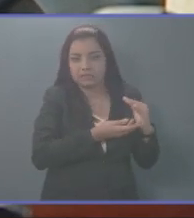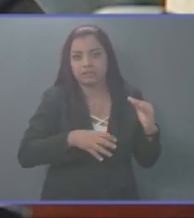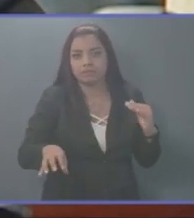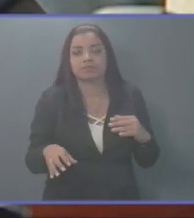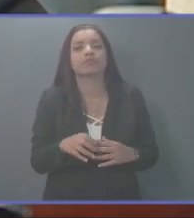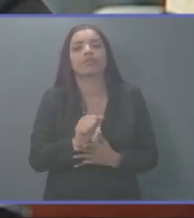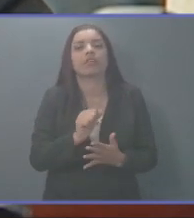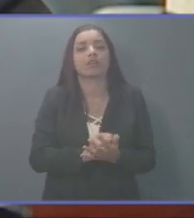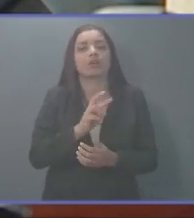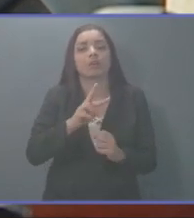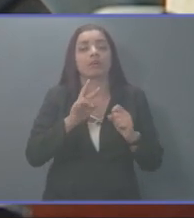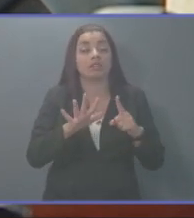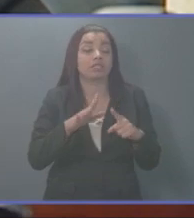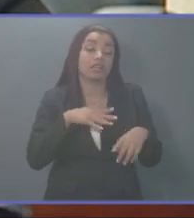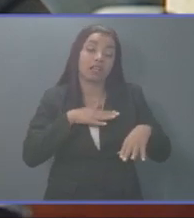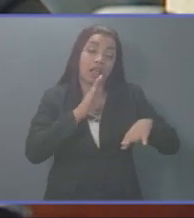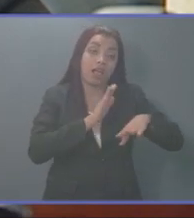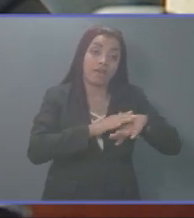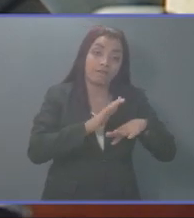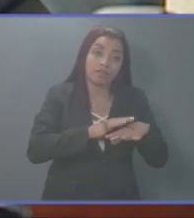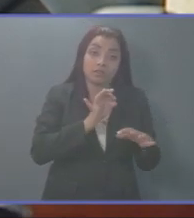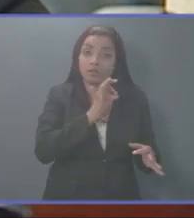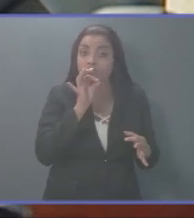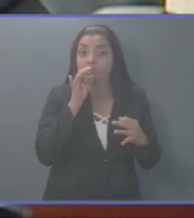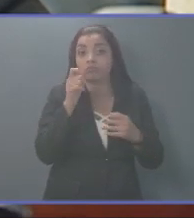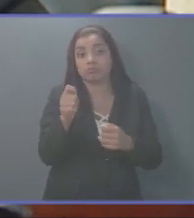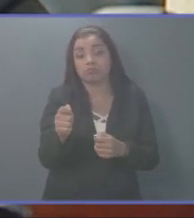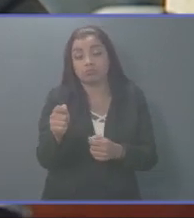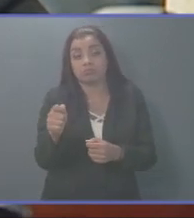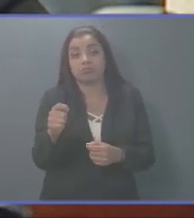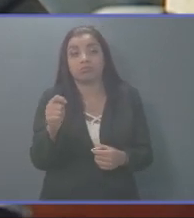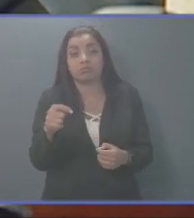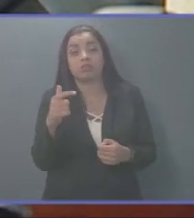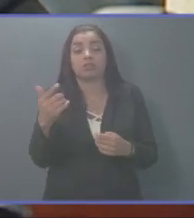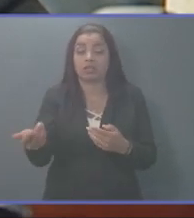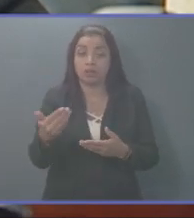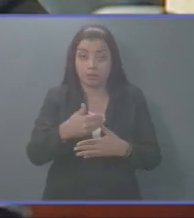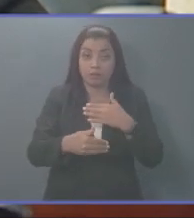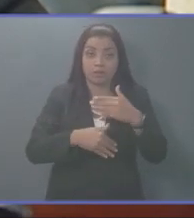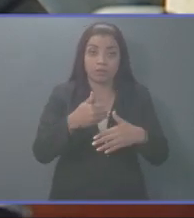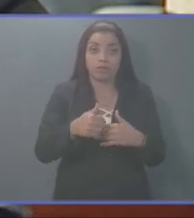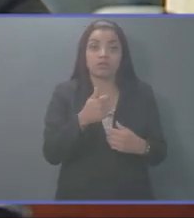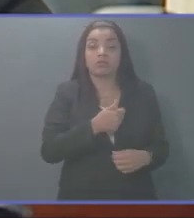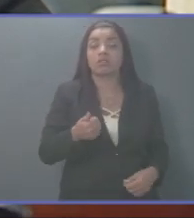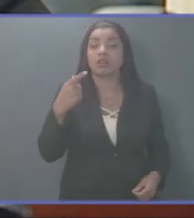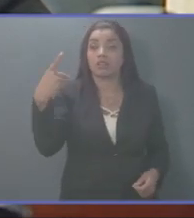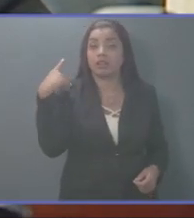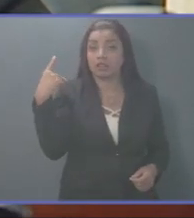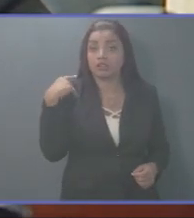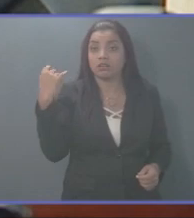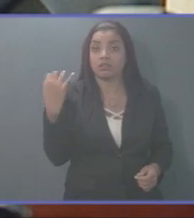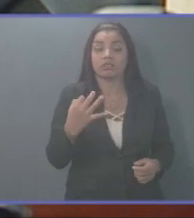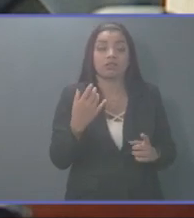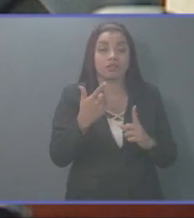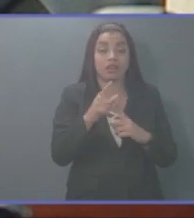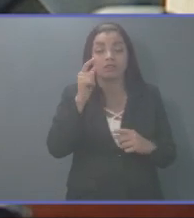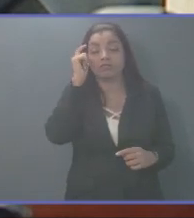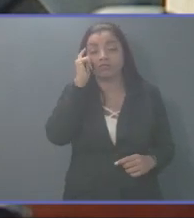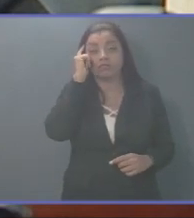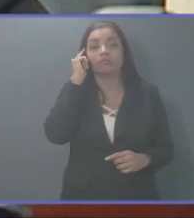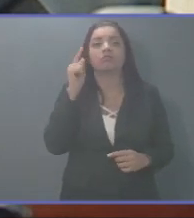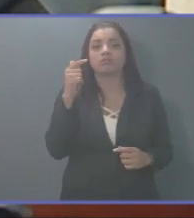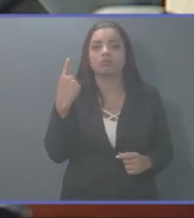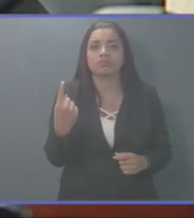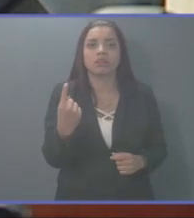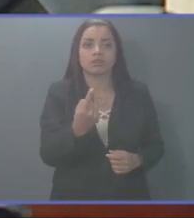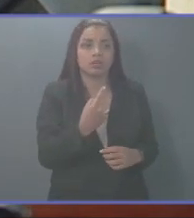artículo 26. Al recibir la solicitud o aviso de ingreso de mecanismos de manera inmediata, la dirección deberá A, analizar y determinar si la